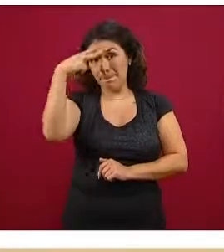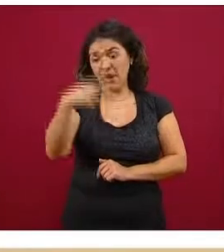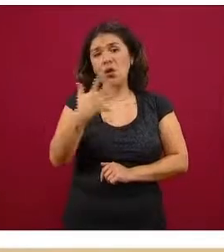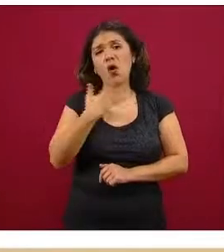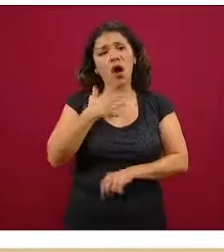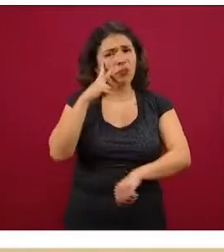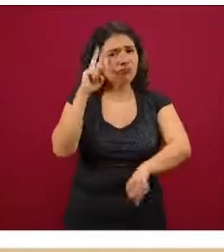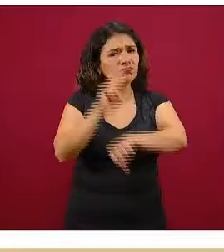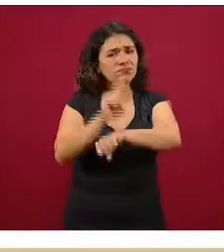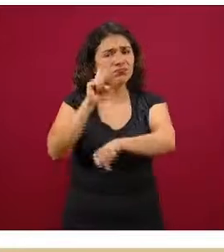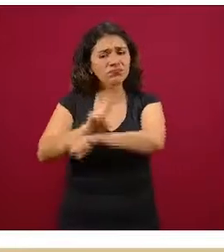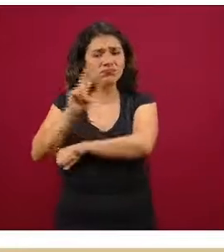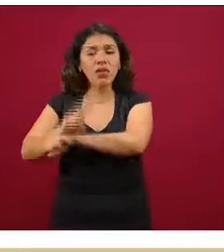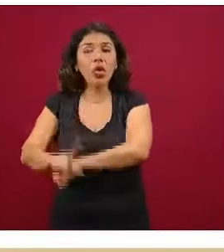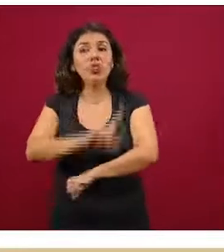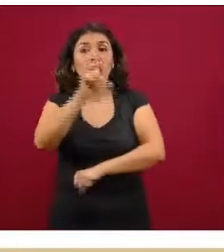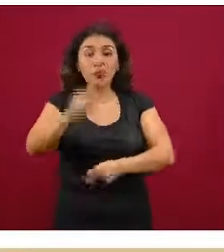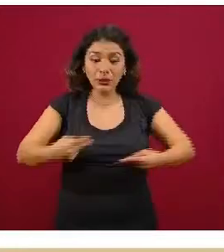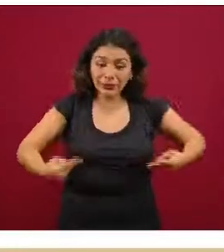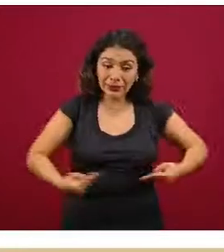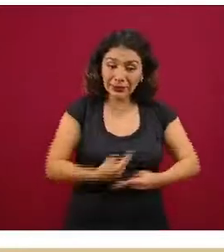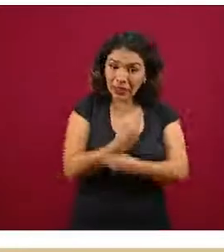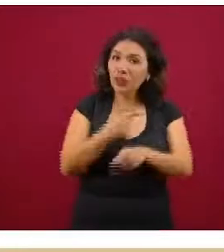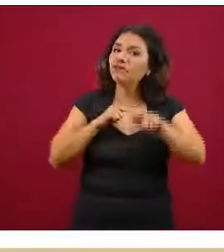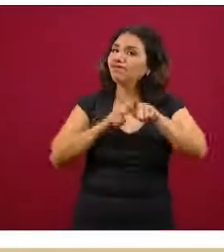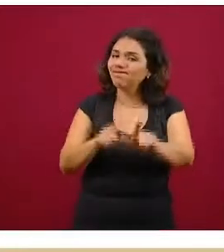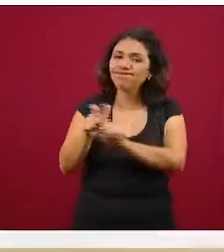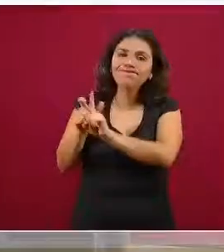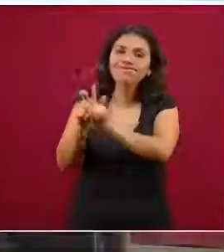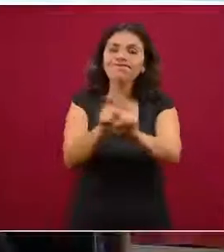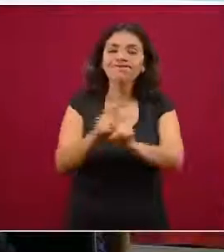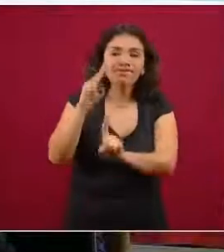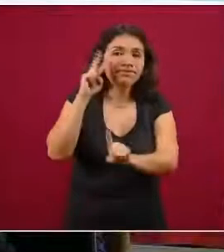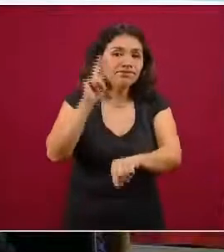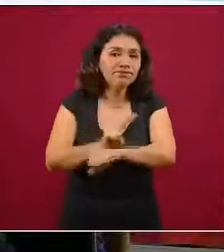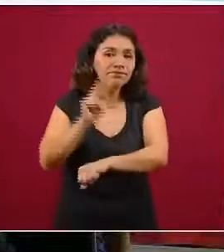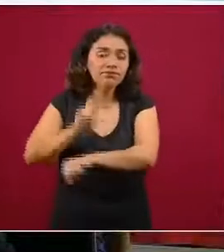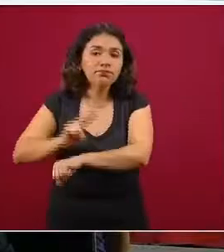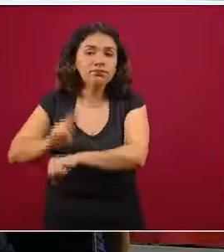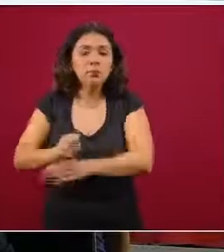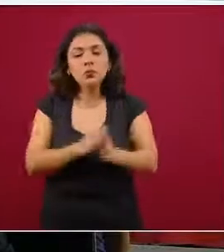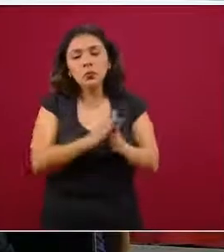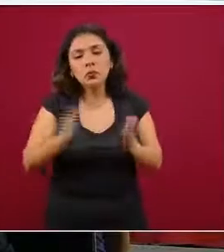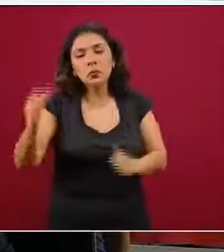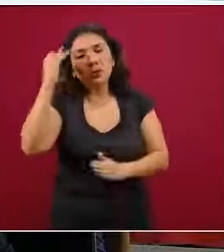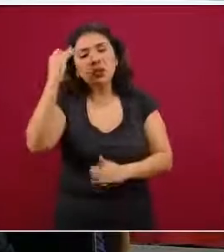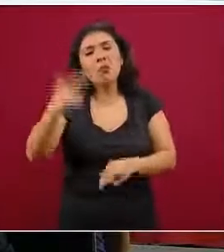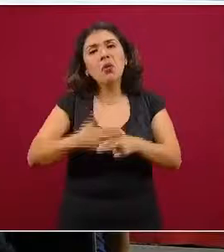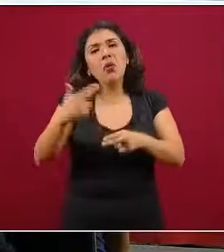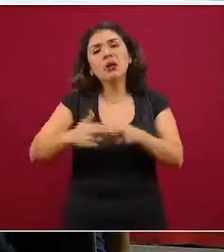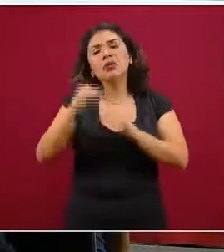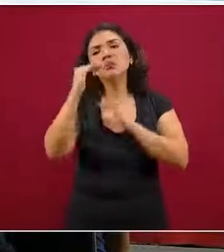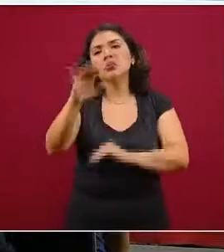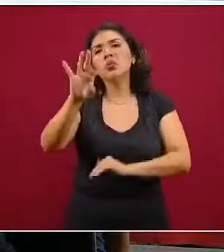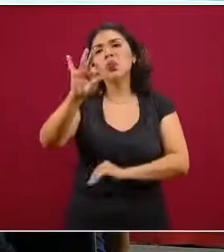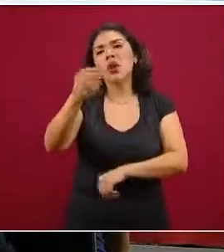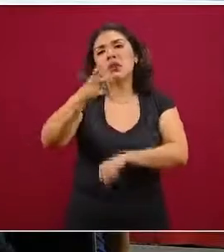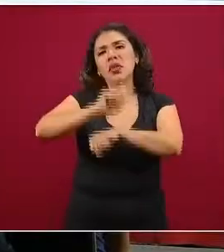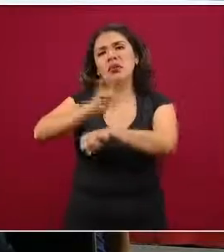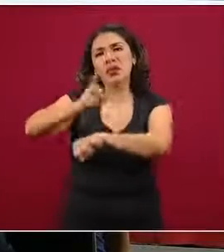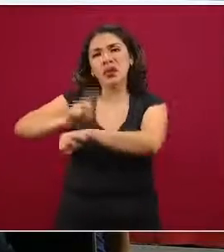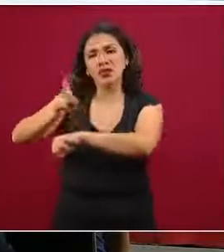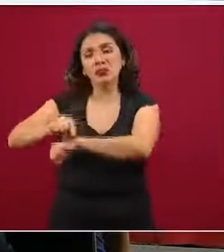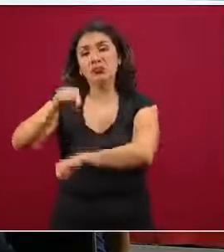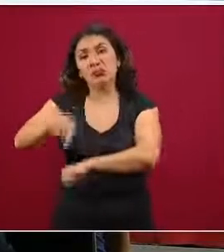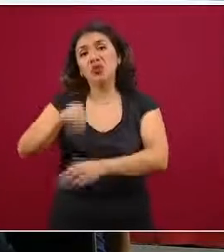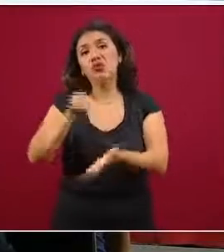vigilancia después del nacimiento del bebé durante un periodo de hasta 40 días. Se considera